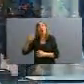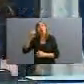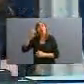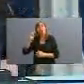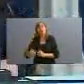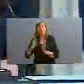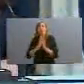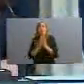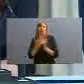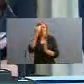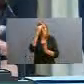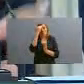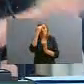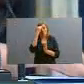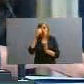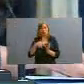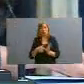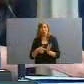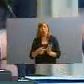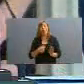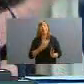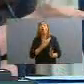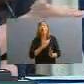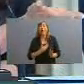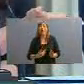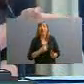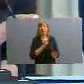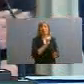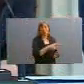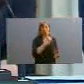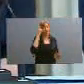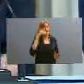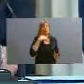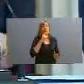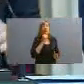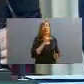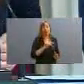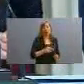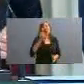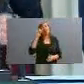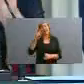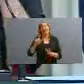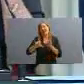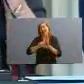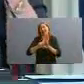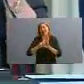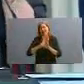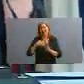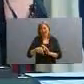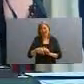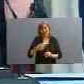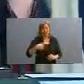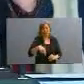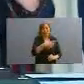Constitución y que el gobierno está para el Poder Ejecutivo y obviamente para el Poder Legislativo, que somos los